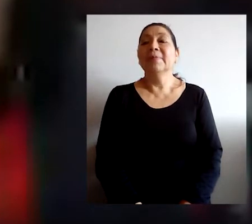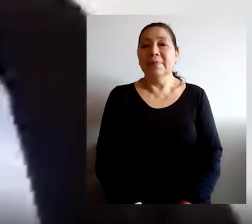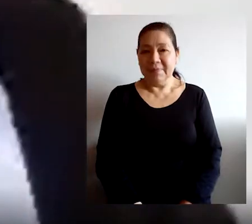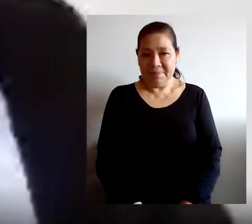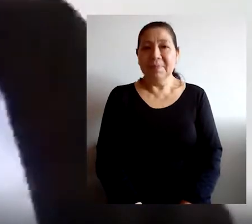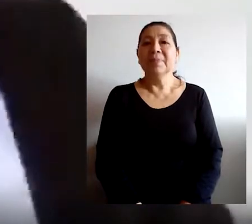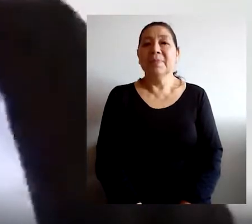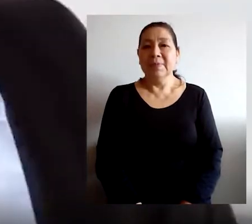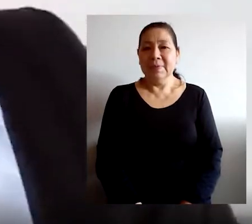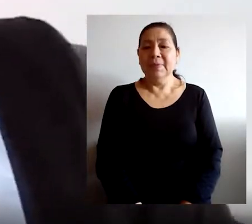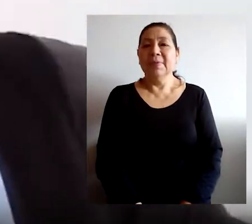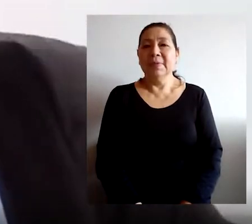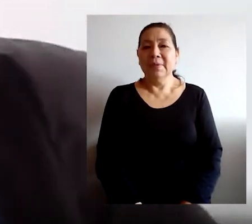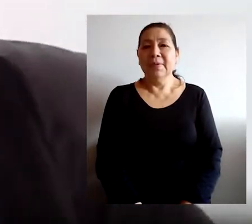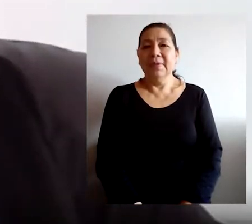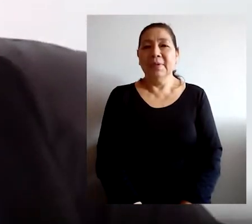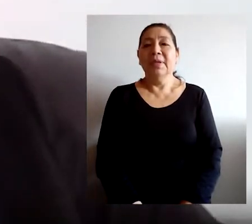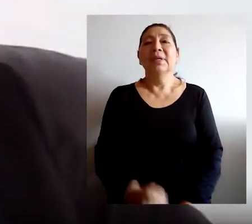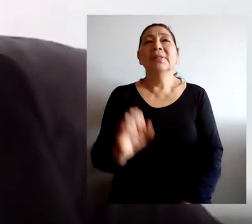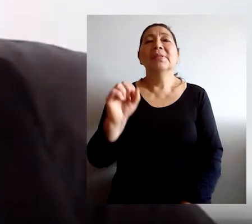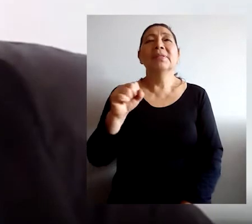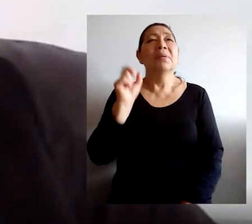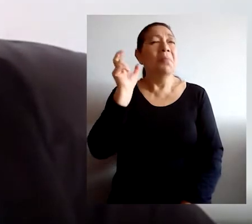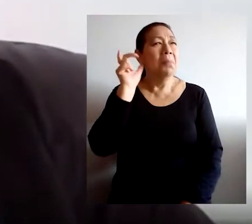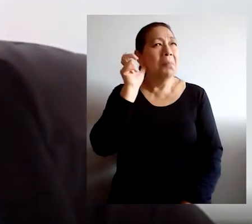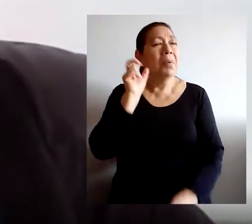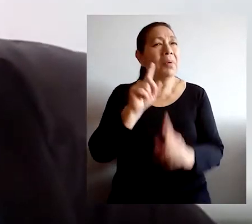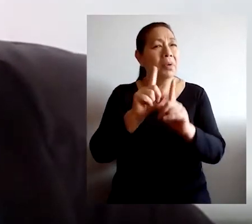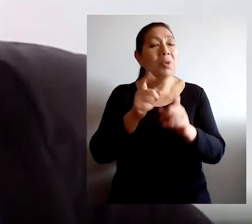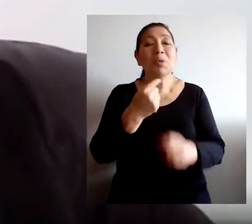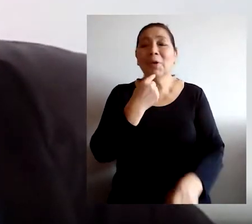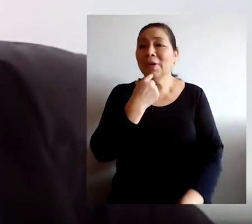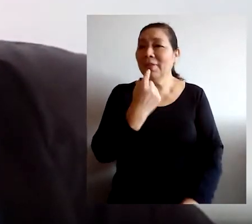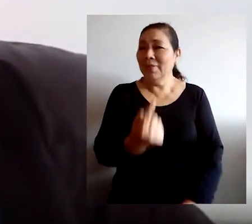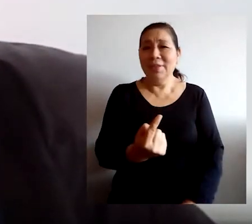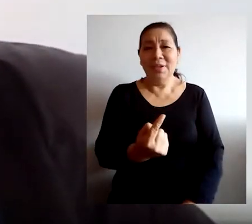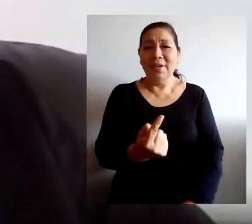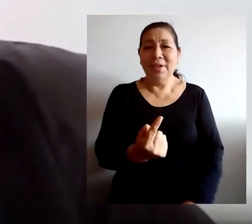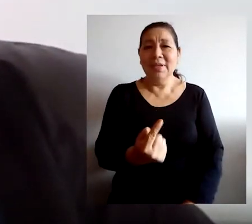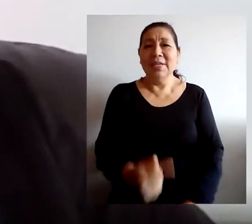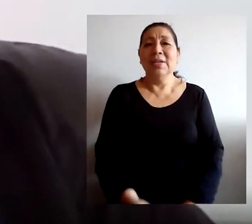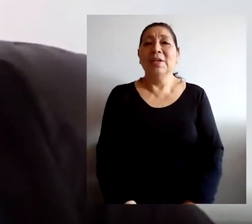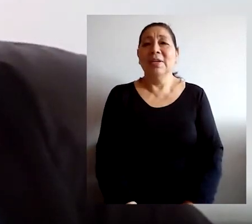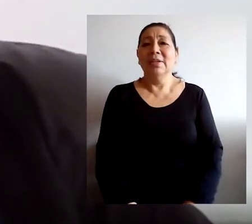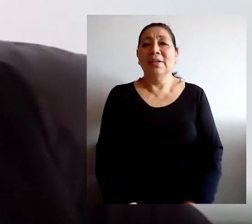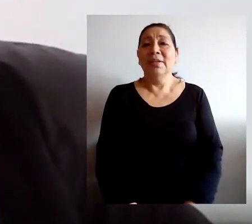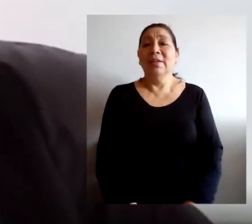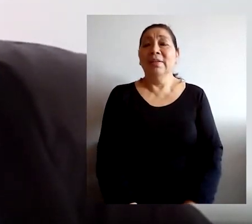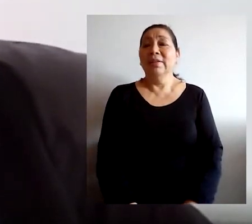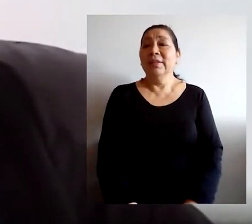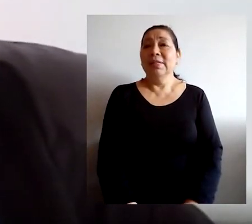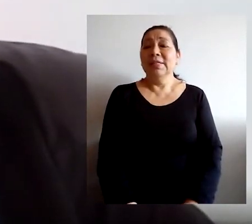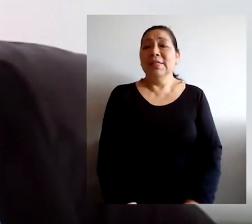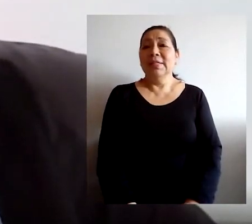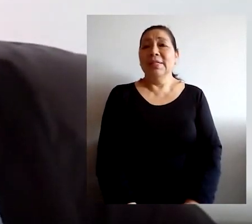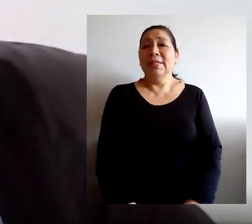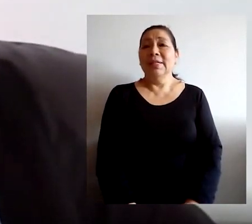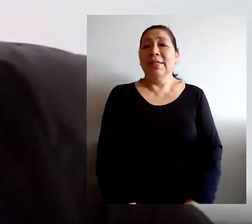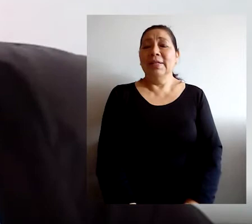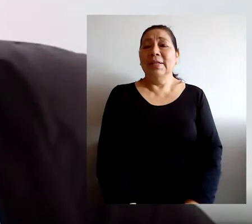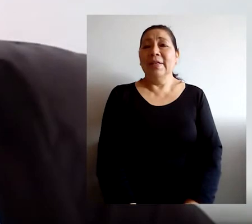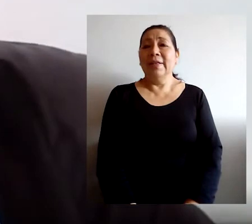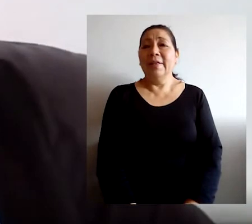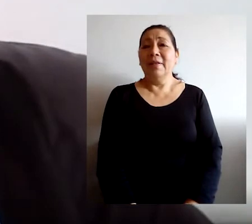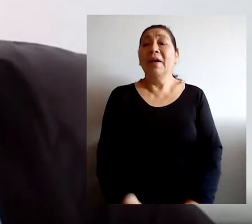Sí, escuché la pregunta. Sí, como reitero, en nuestra tesis es